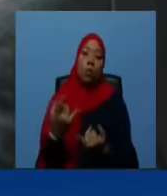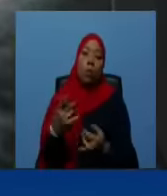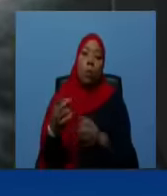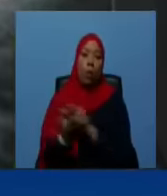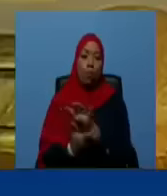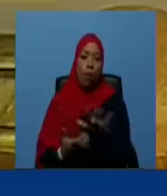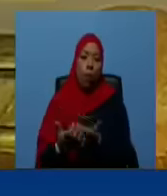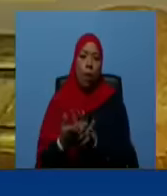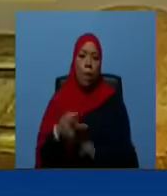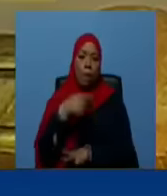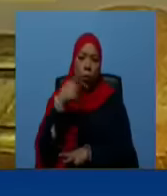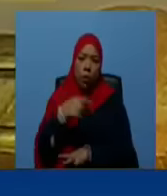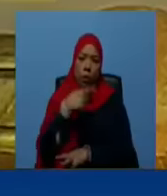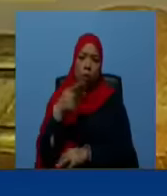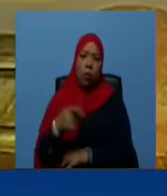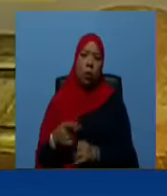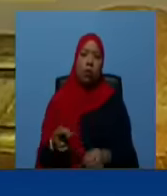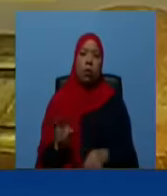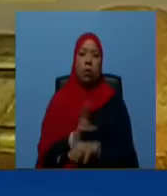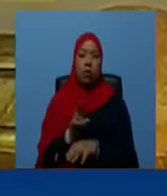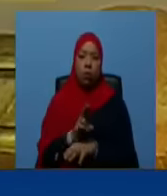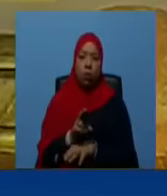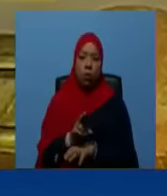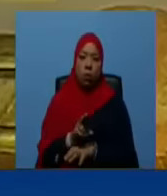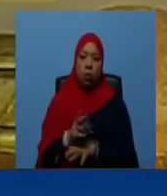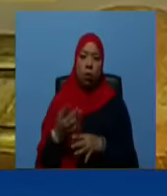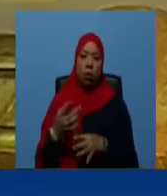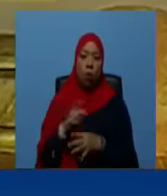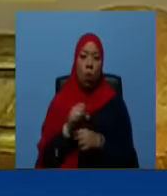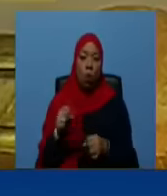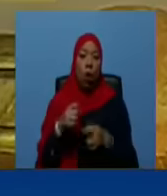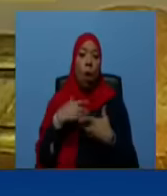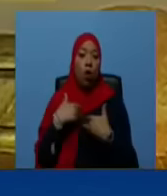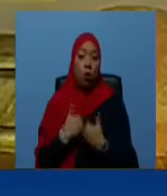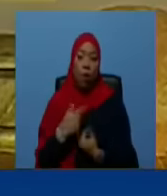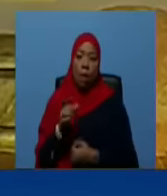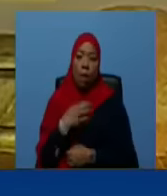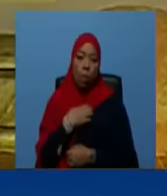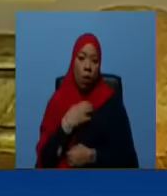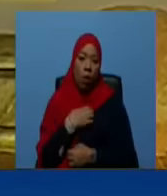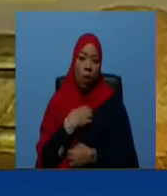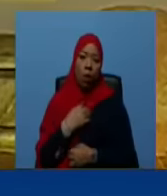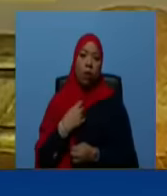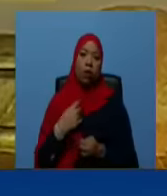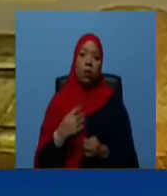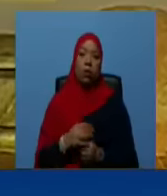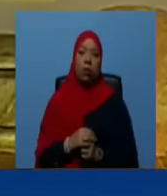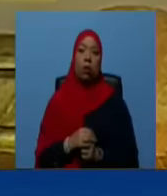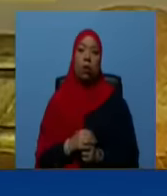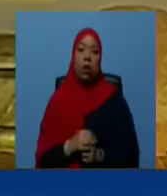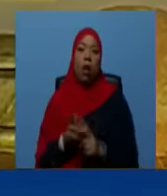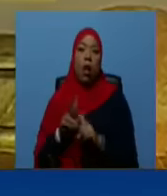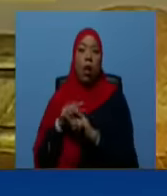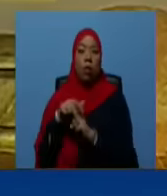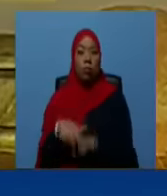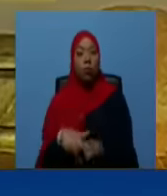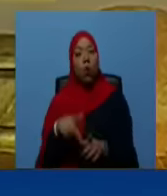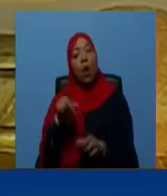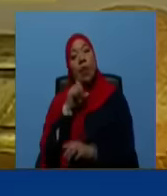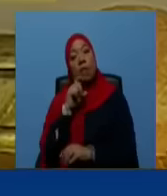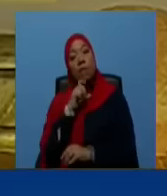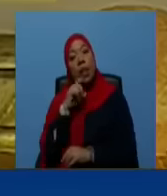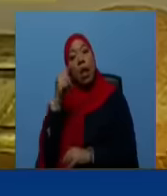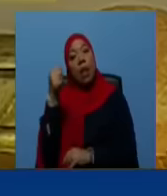conflicto político de manera imperturbable. La hiperinflación ha sido